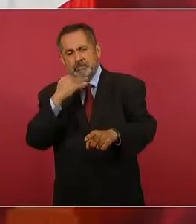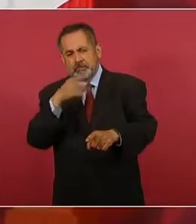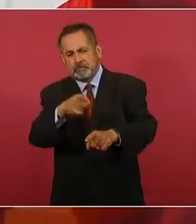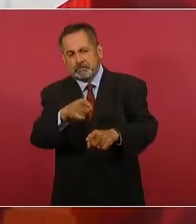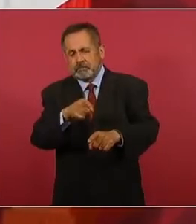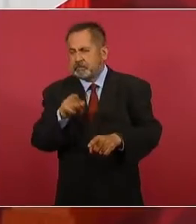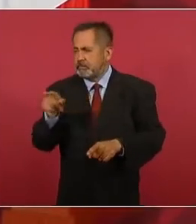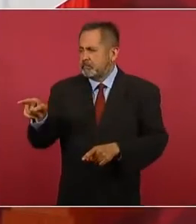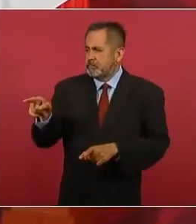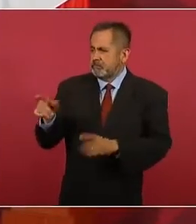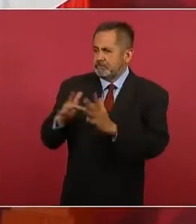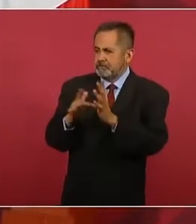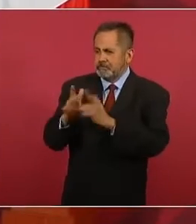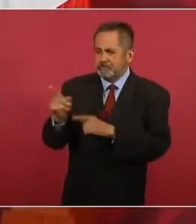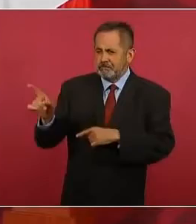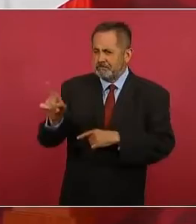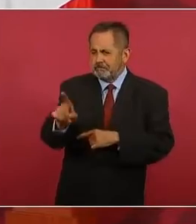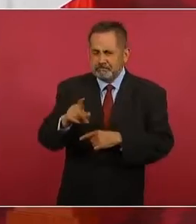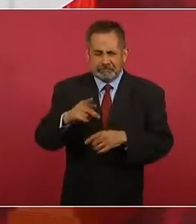así estaba.